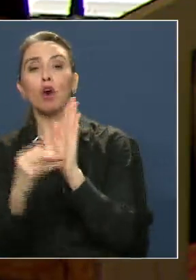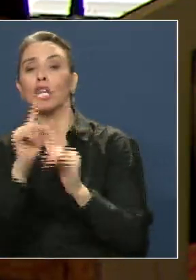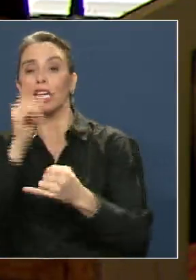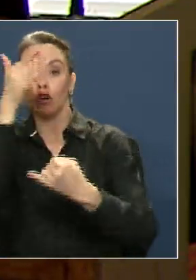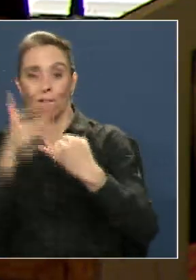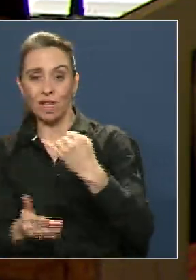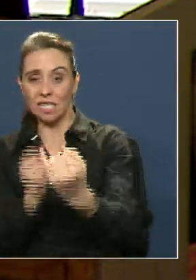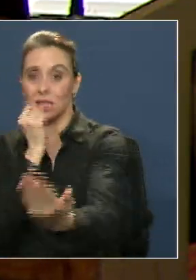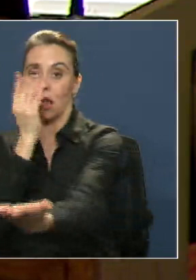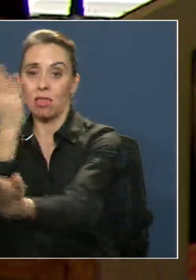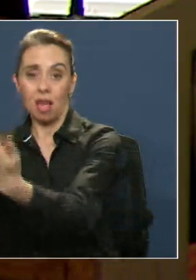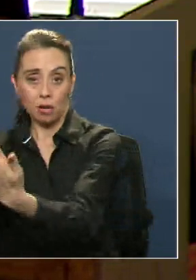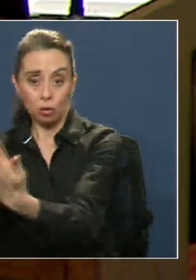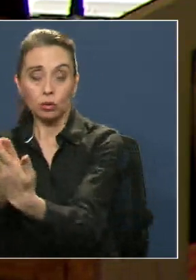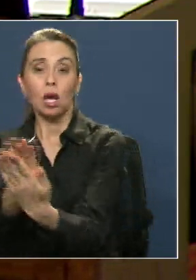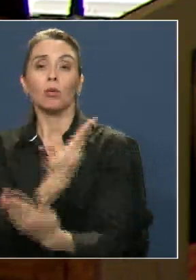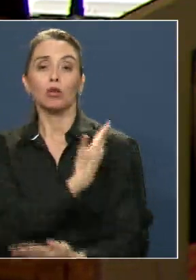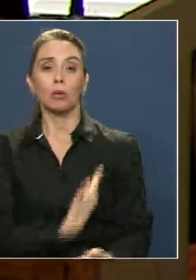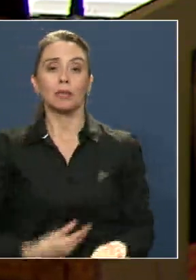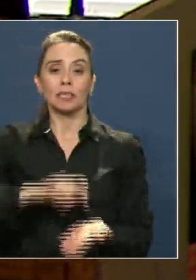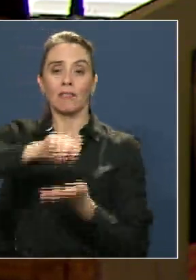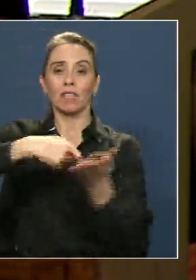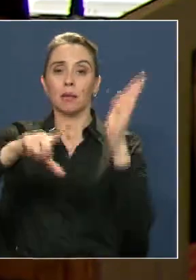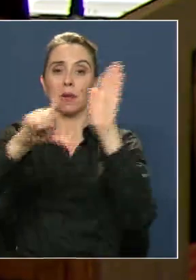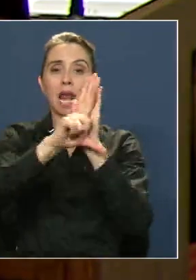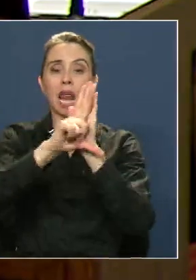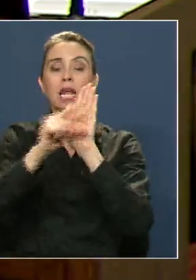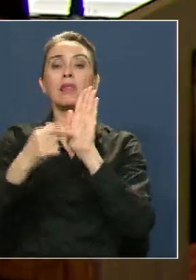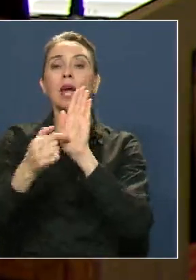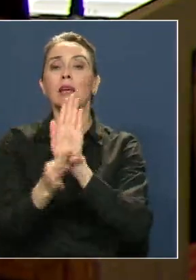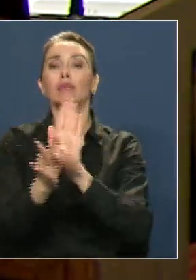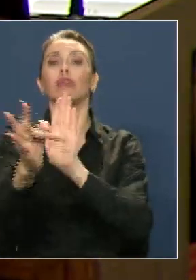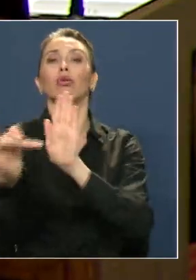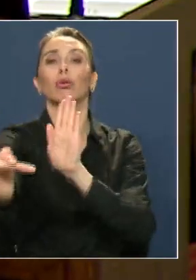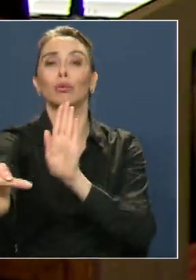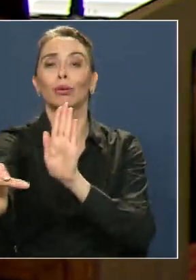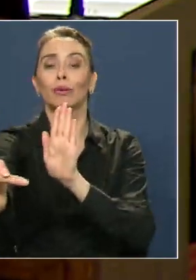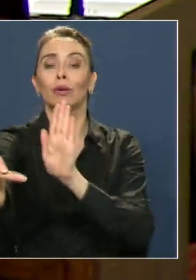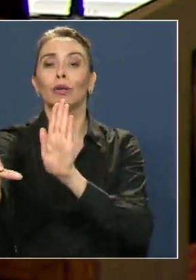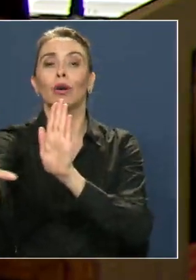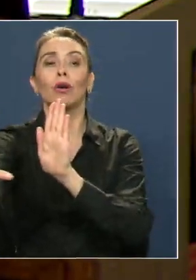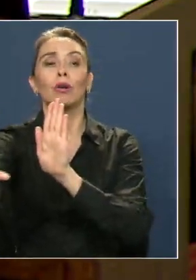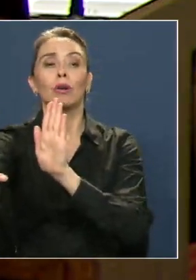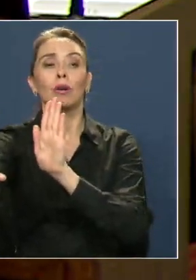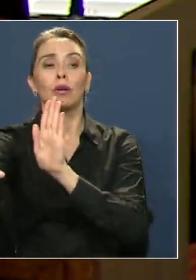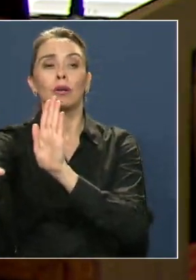imprescriptibilidad una vez promulgada la ley, es decir, cuando los delitos